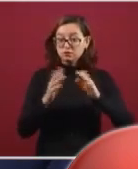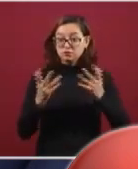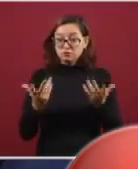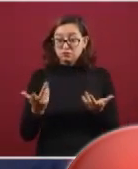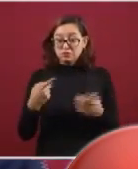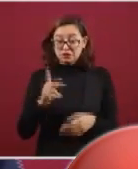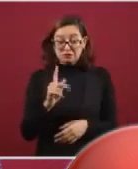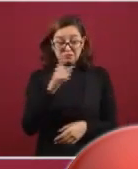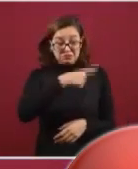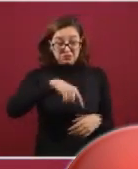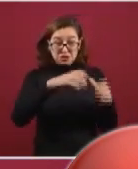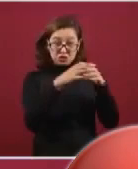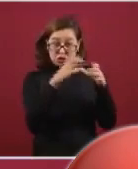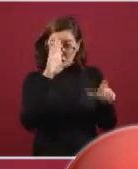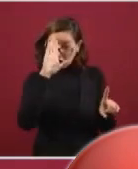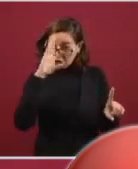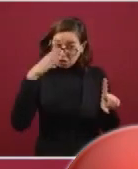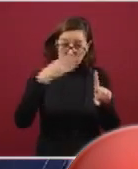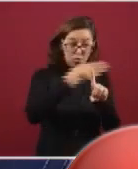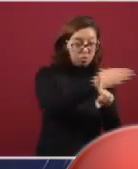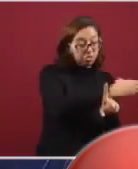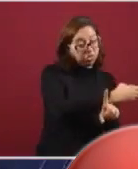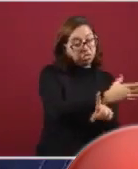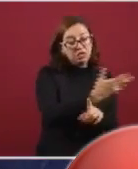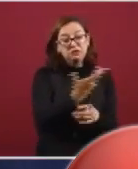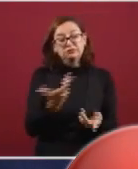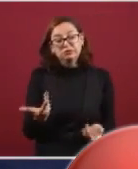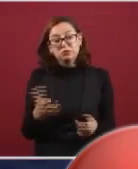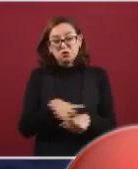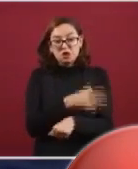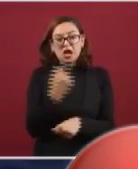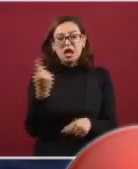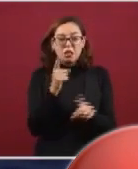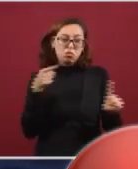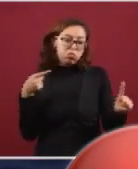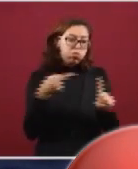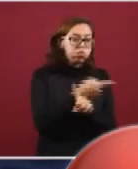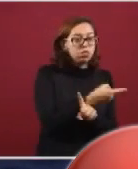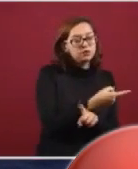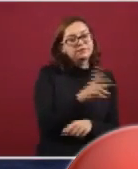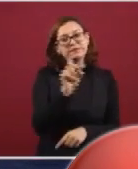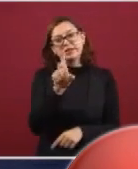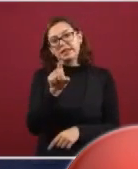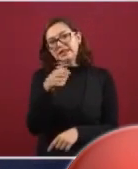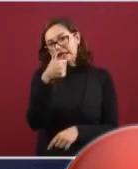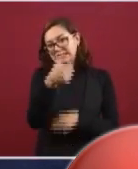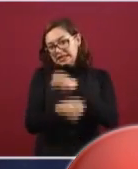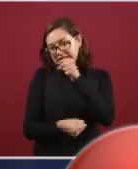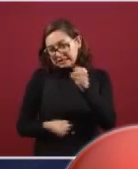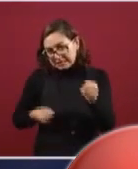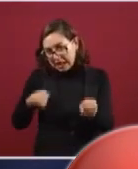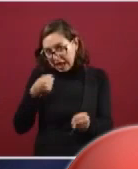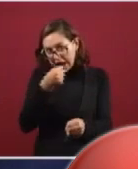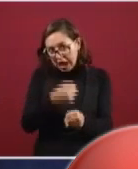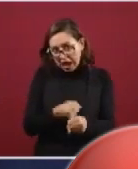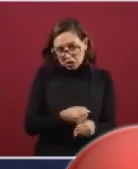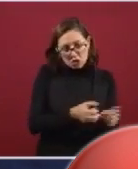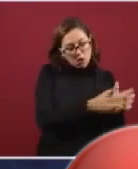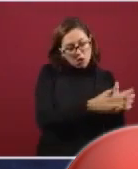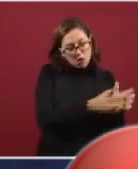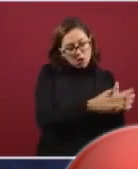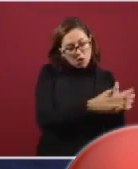deformación. Fueron 36 años de predominio